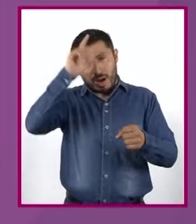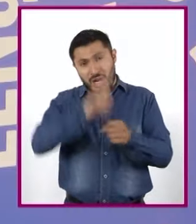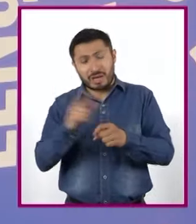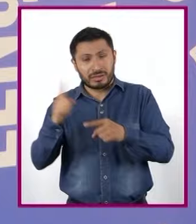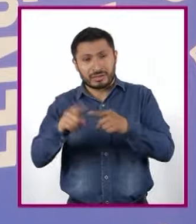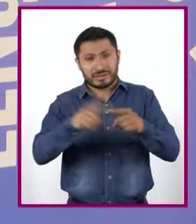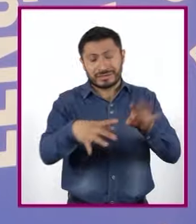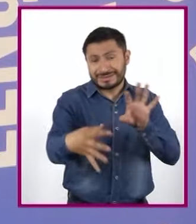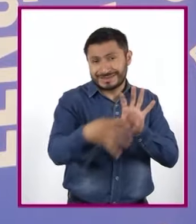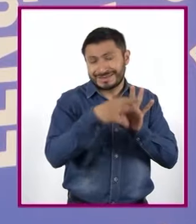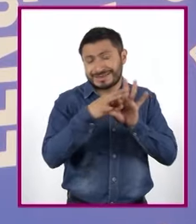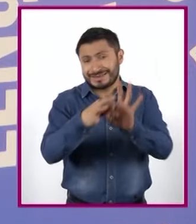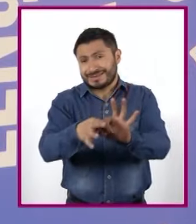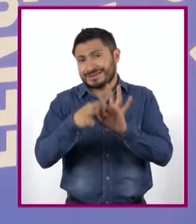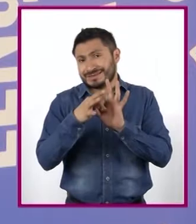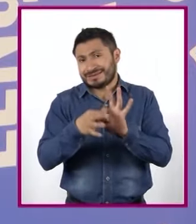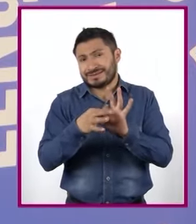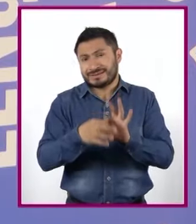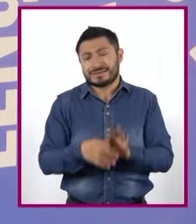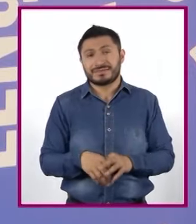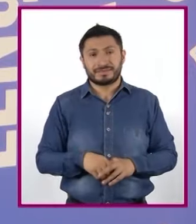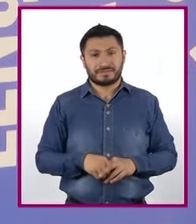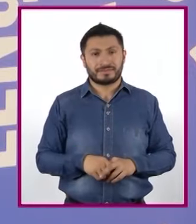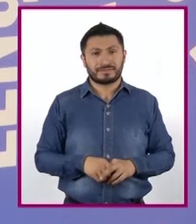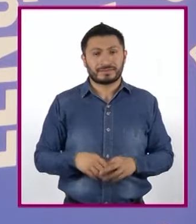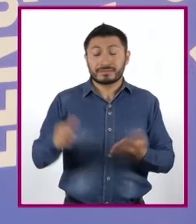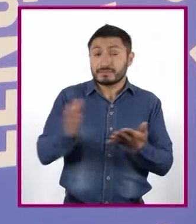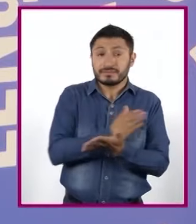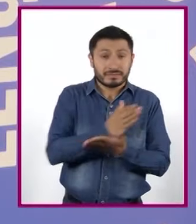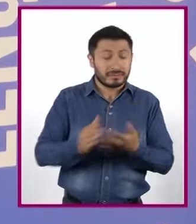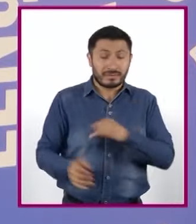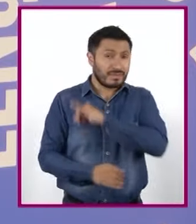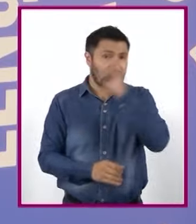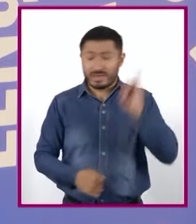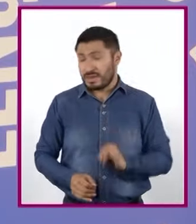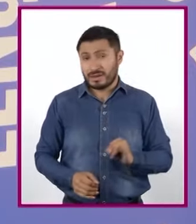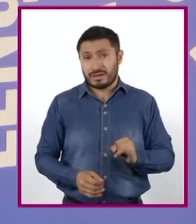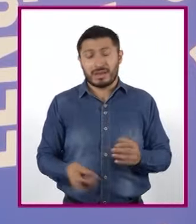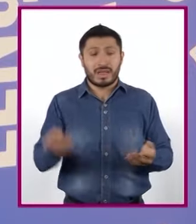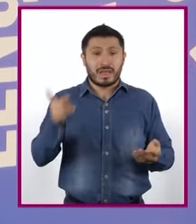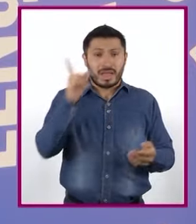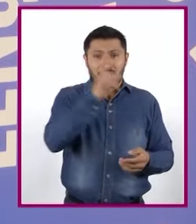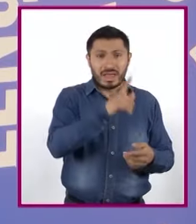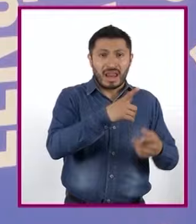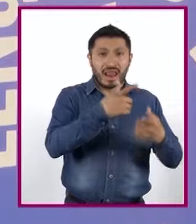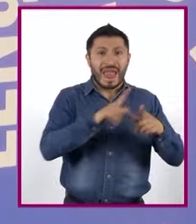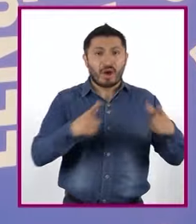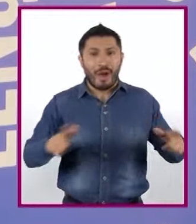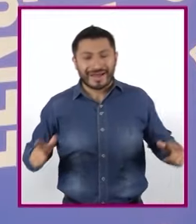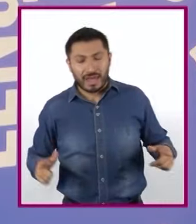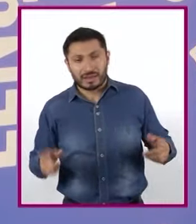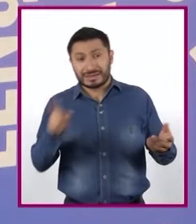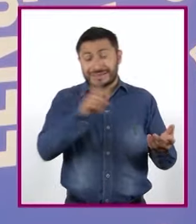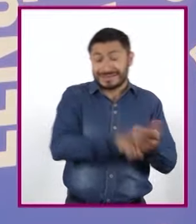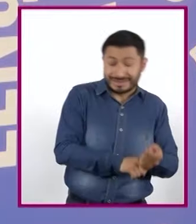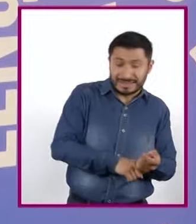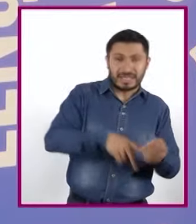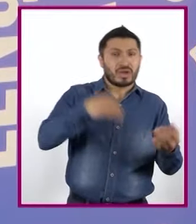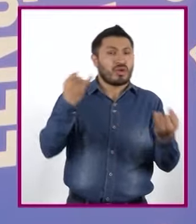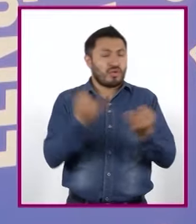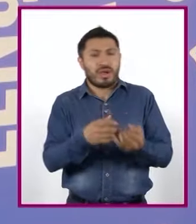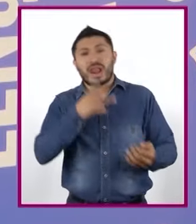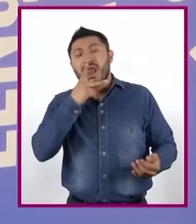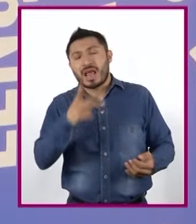inseparables, es decir, no se entienden uno sin el otro, pues en el lenguaje y el vocabulario nosotros